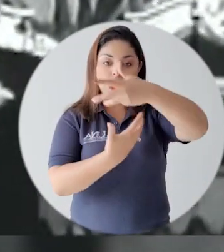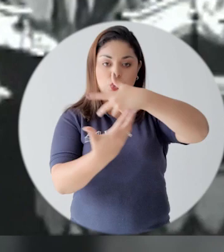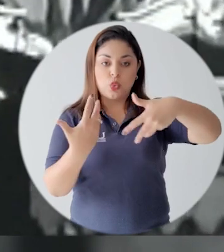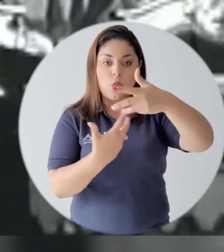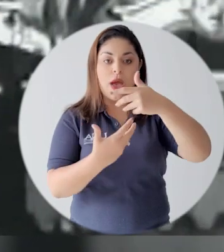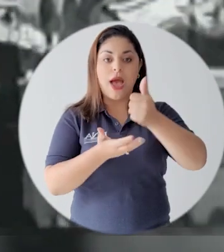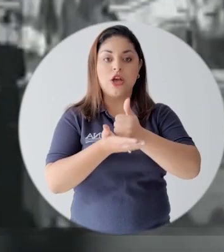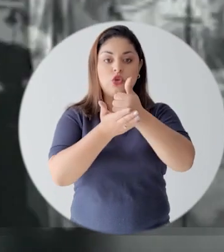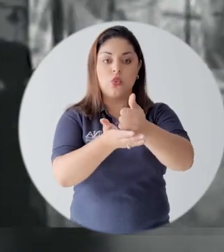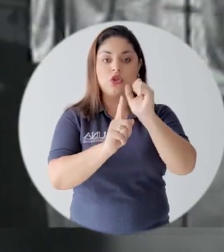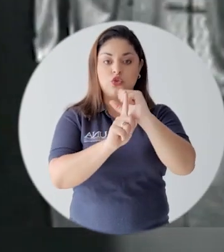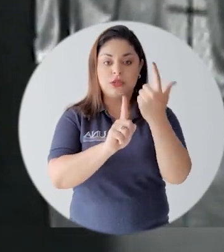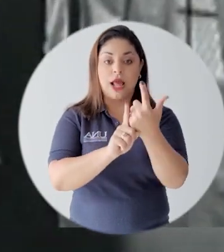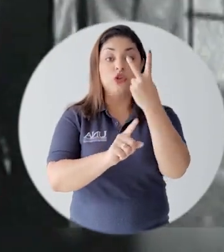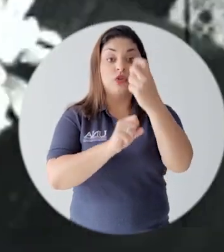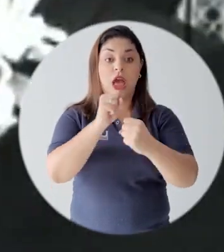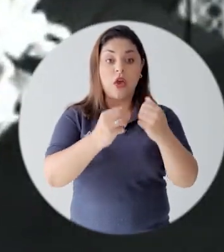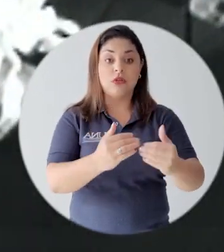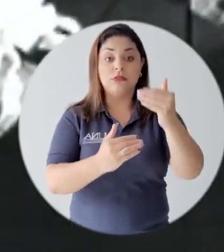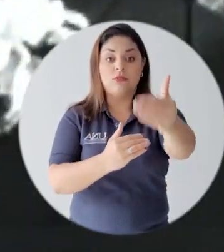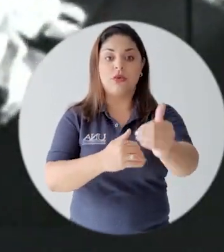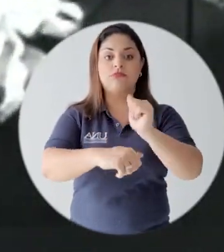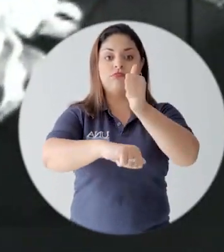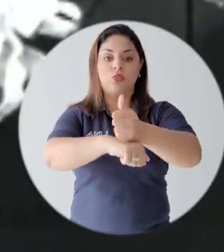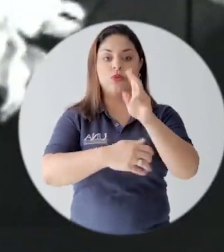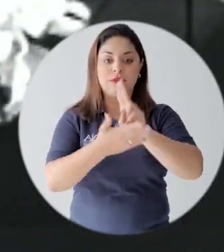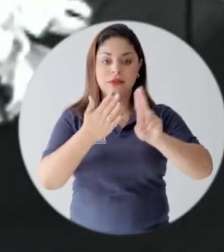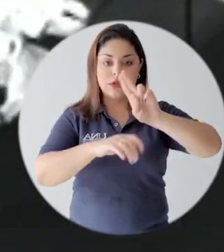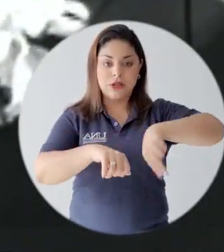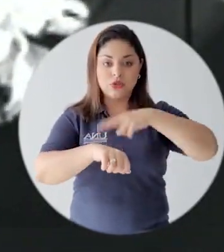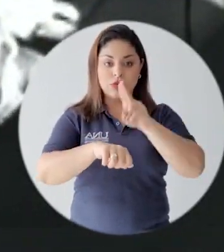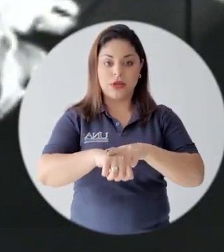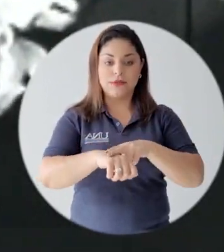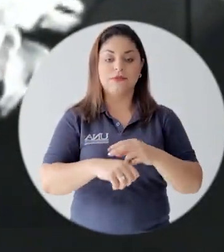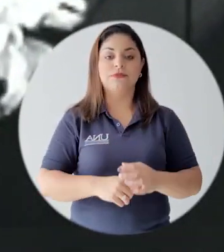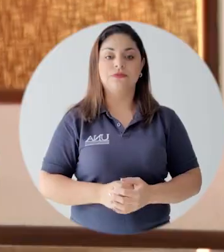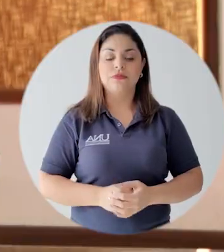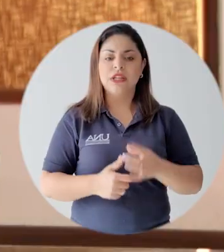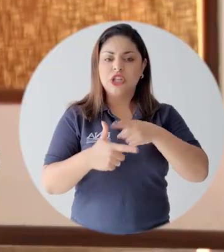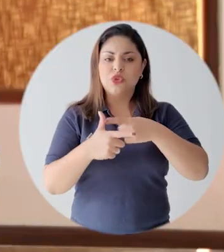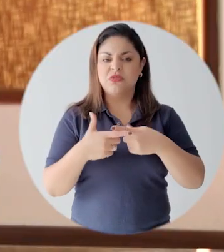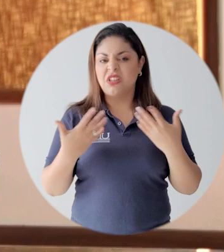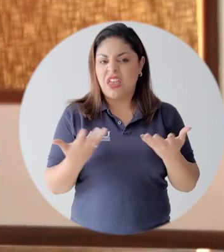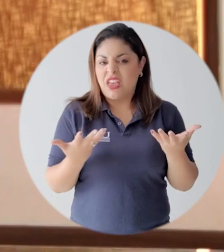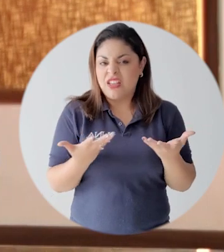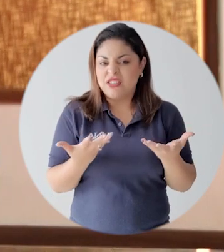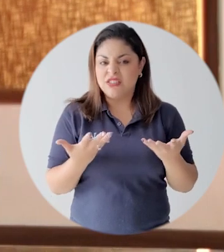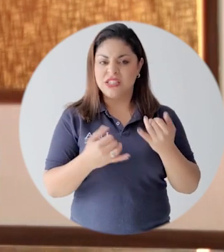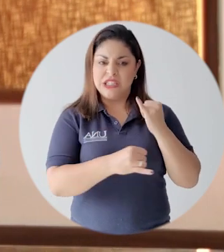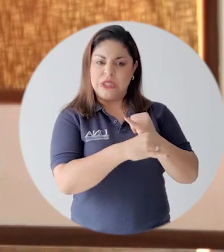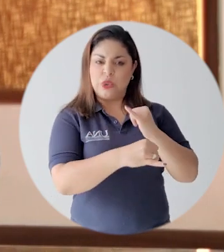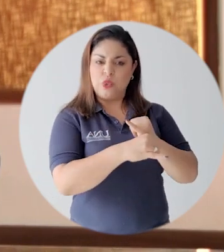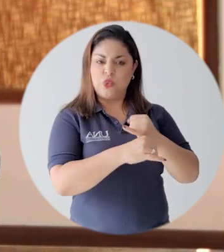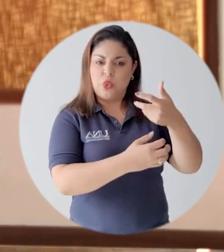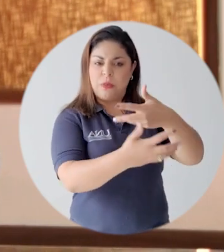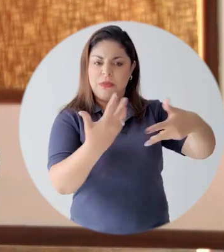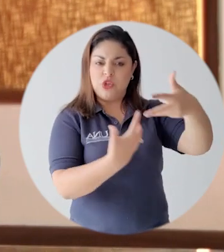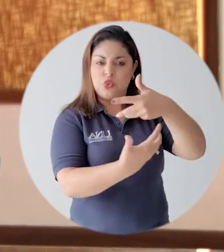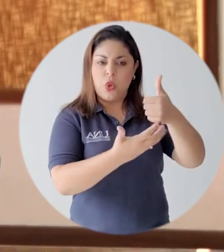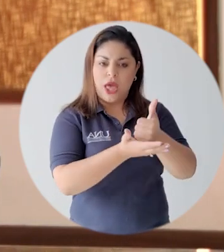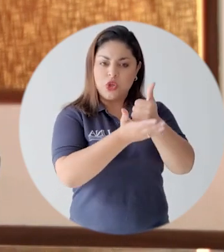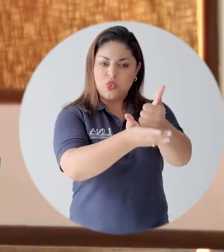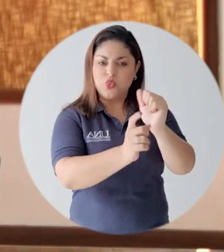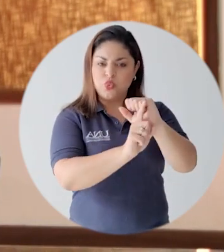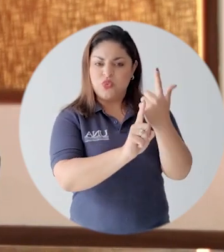Instituto Mixto de Ayuda Social y 2 años después la Universidad Nacional. Y entonces, ¿qué es el asunto del